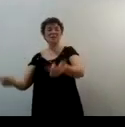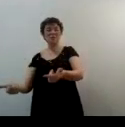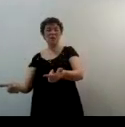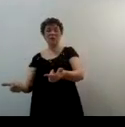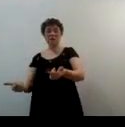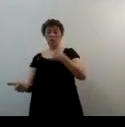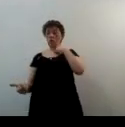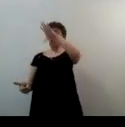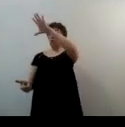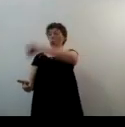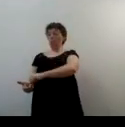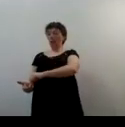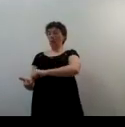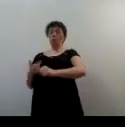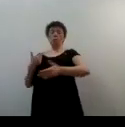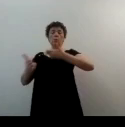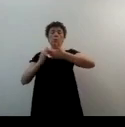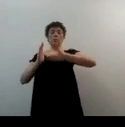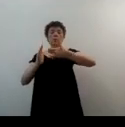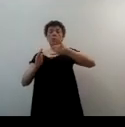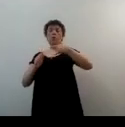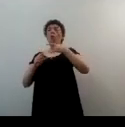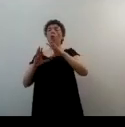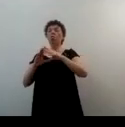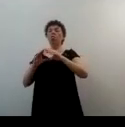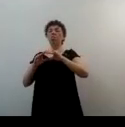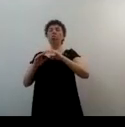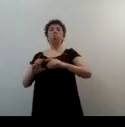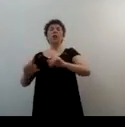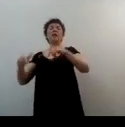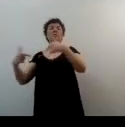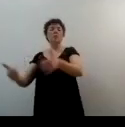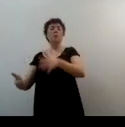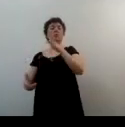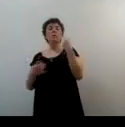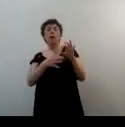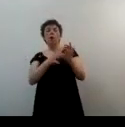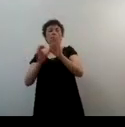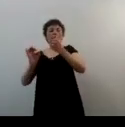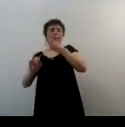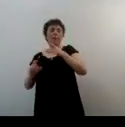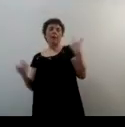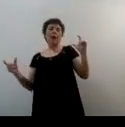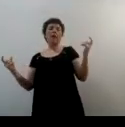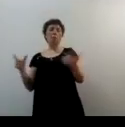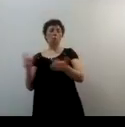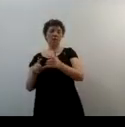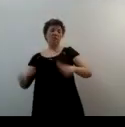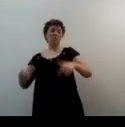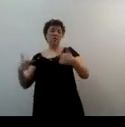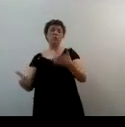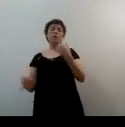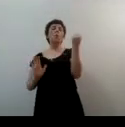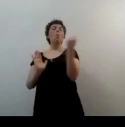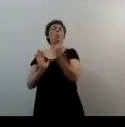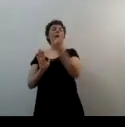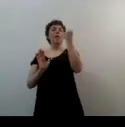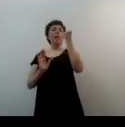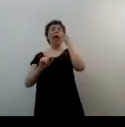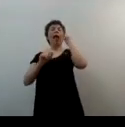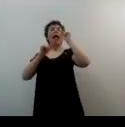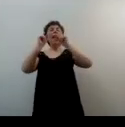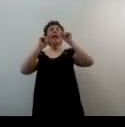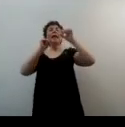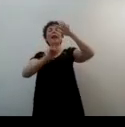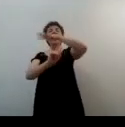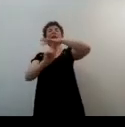casa. Por eso esto hay que organizarse muy bien para reducir este desperdicio. Y claro, es que la huella climática de esto es importante. O sea,